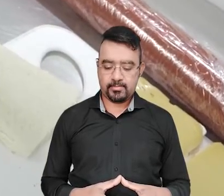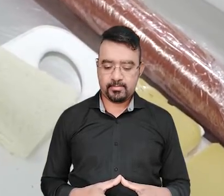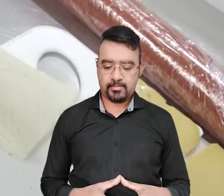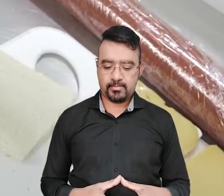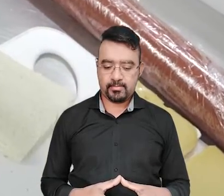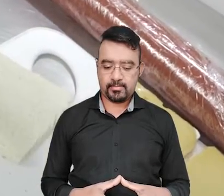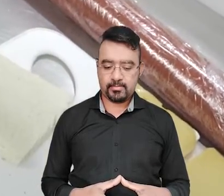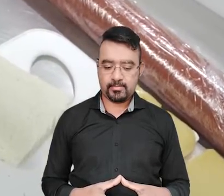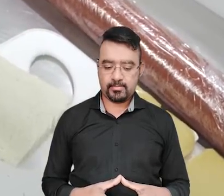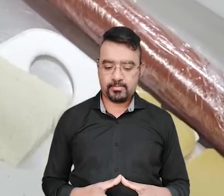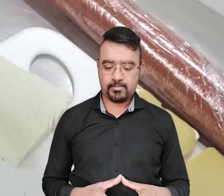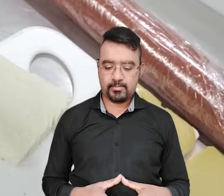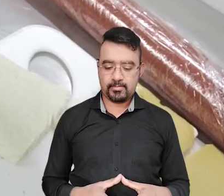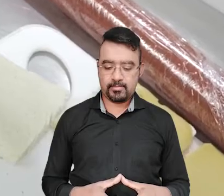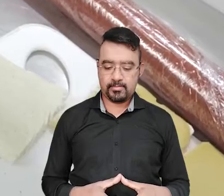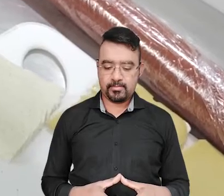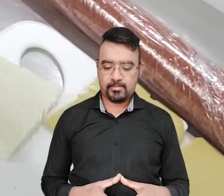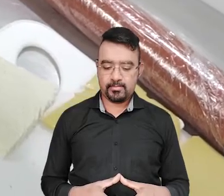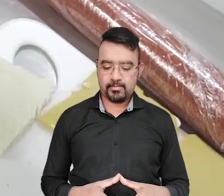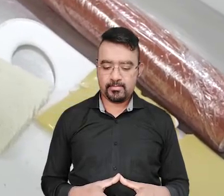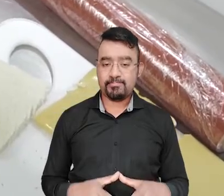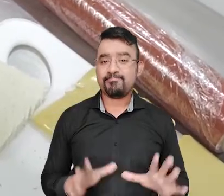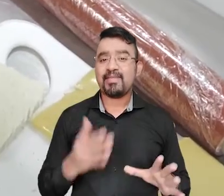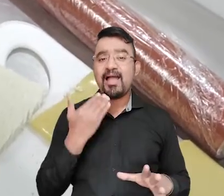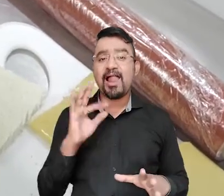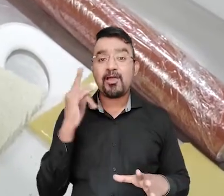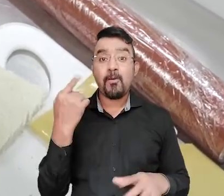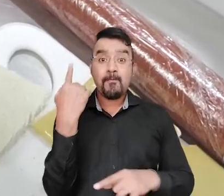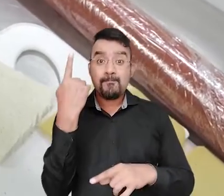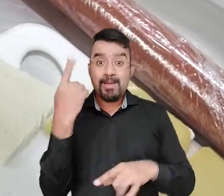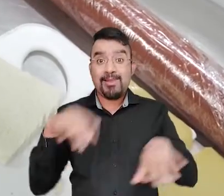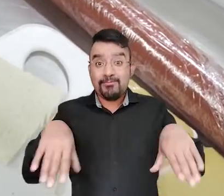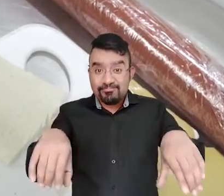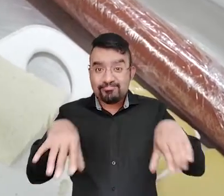Ay, sería mejor con un rodillo, pero tenemos que aprovechar lo que tengamos en casa,